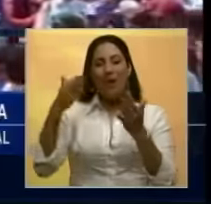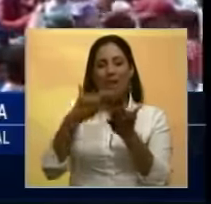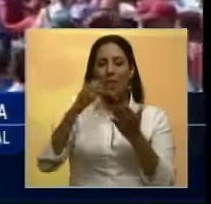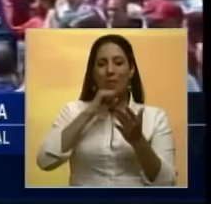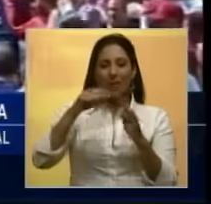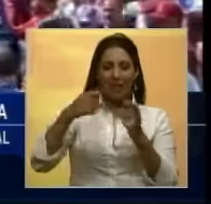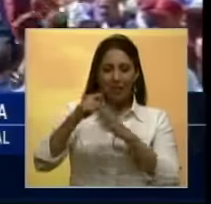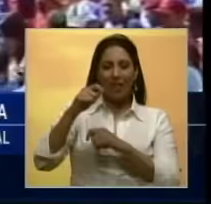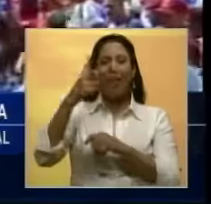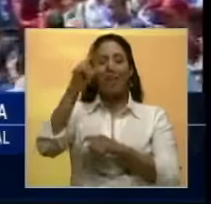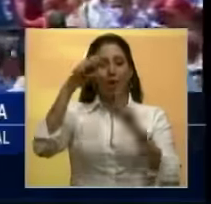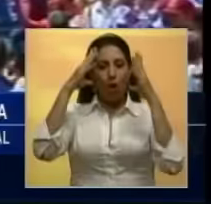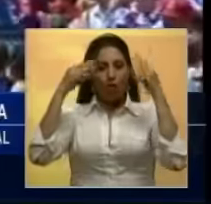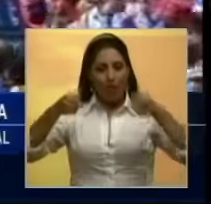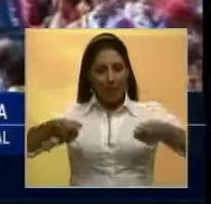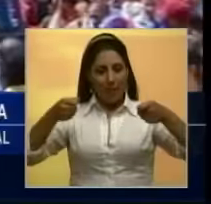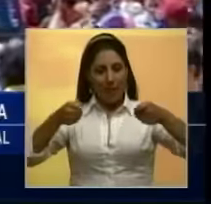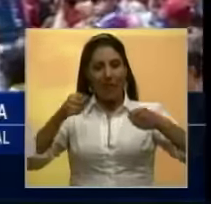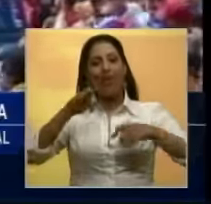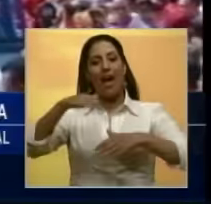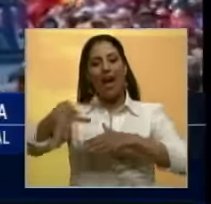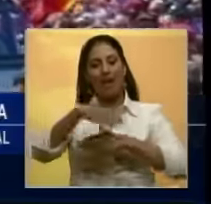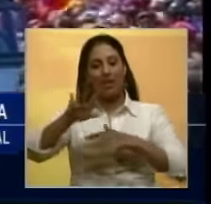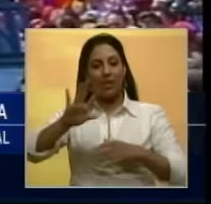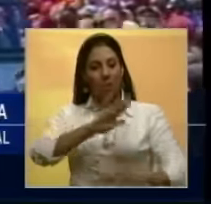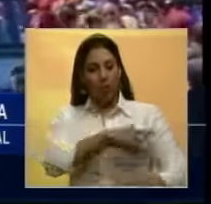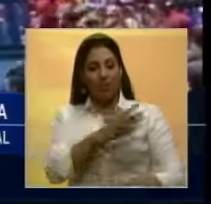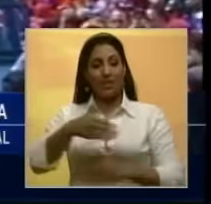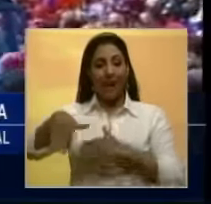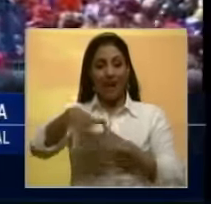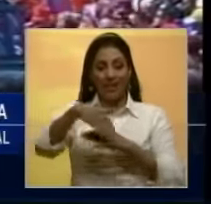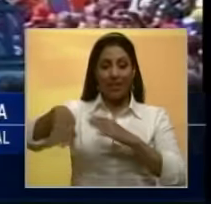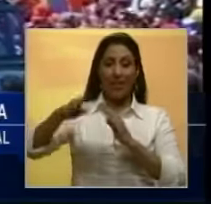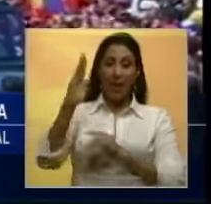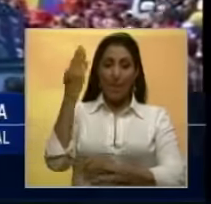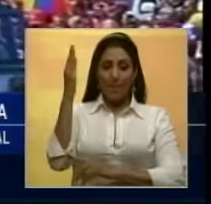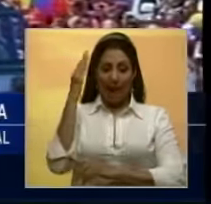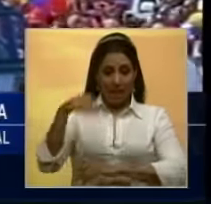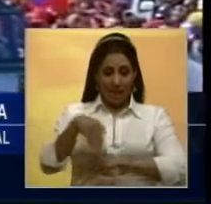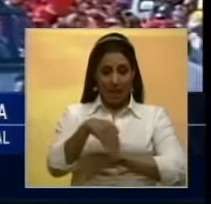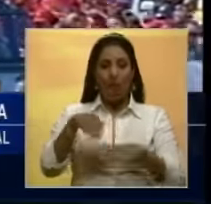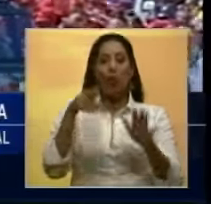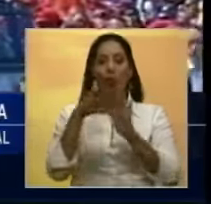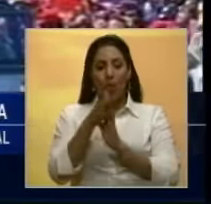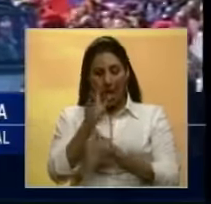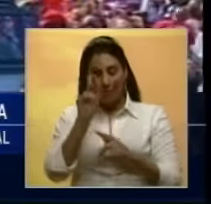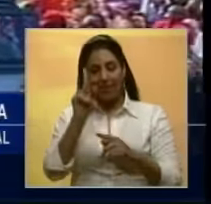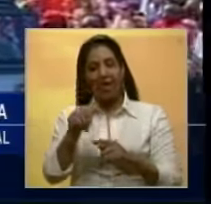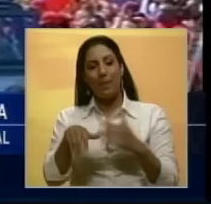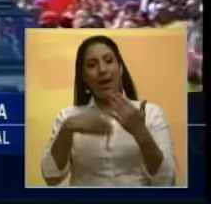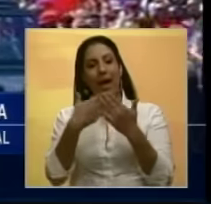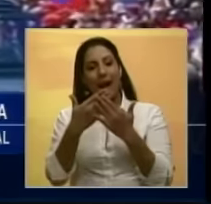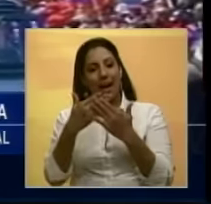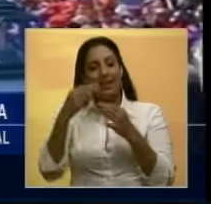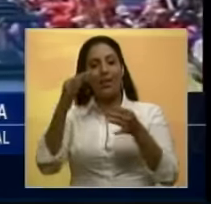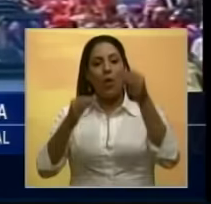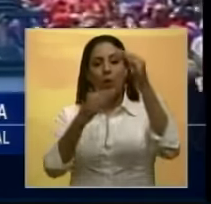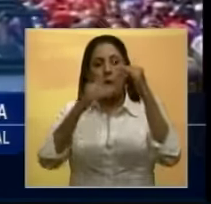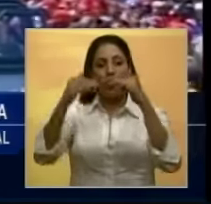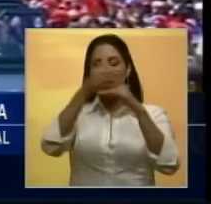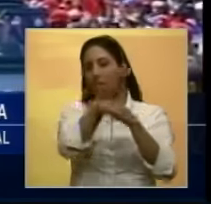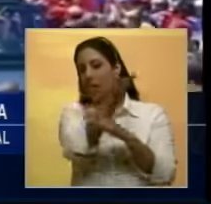Mercado de Loyada, la Avenida Universidad, la Avenida Baralt y la sede del Tribunal Supremo de Justicia hasta llegar